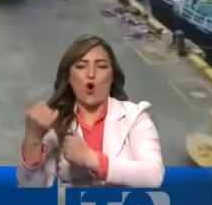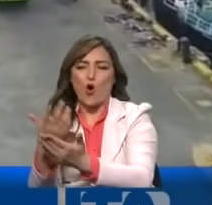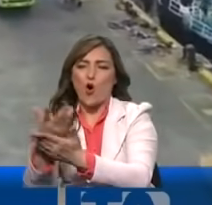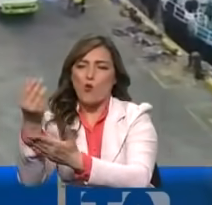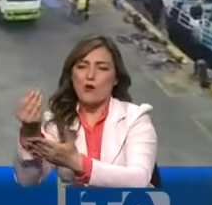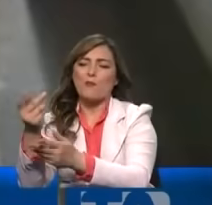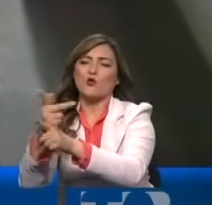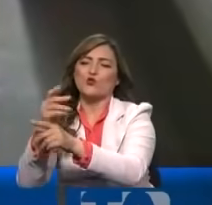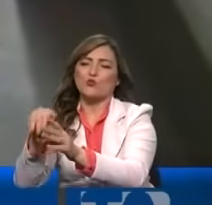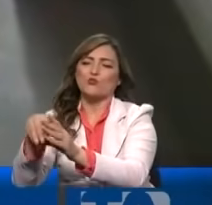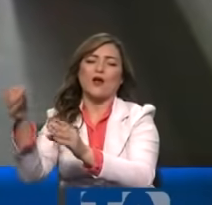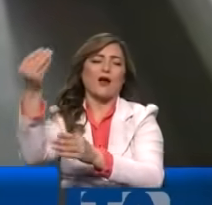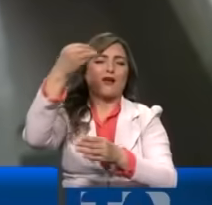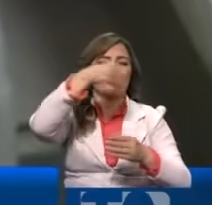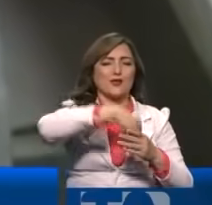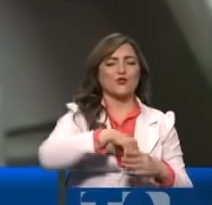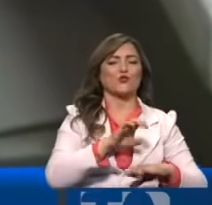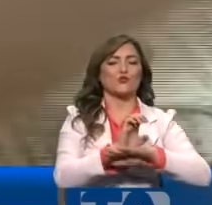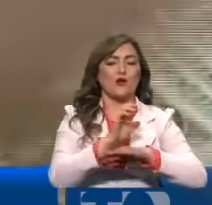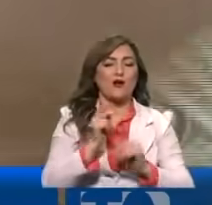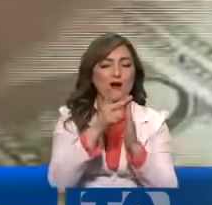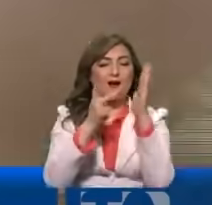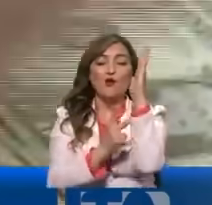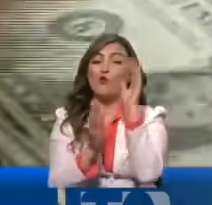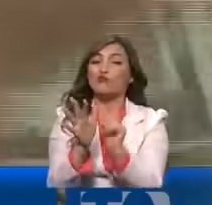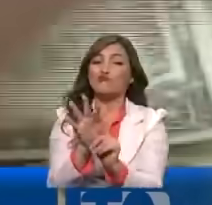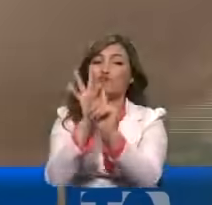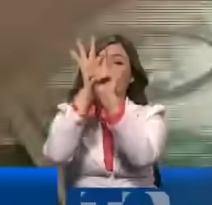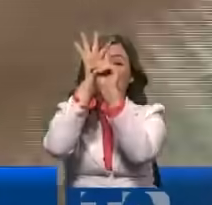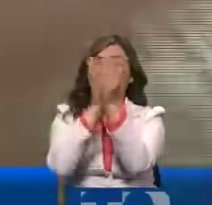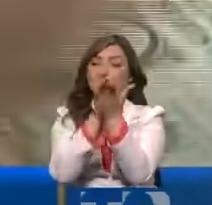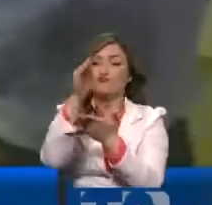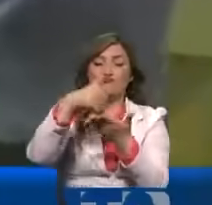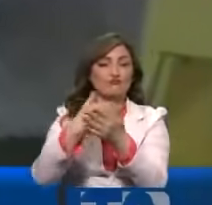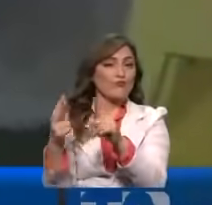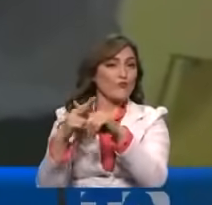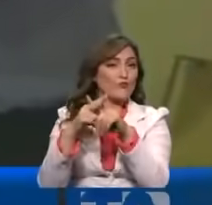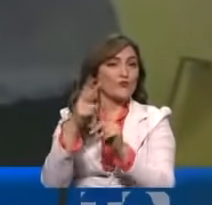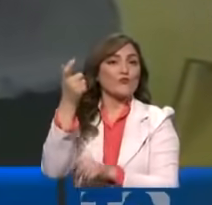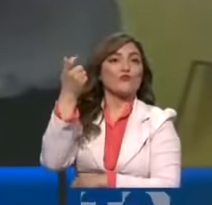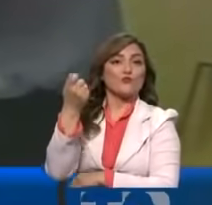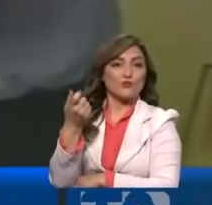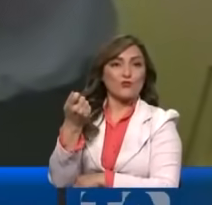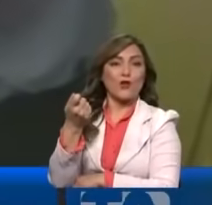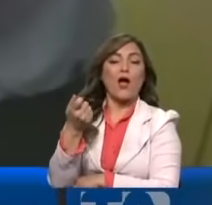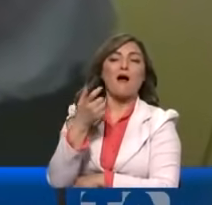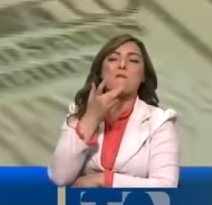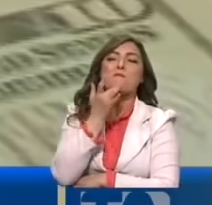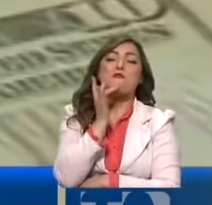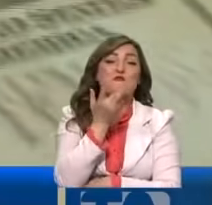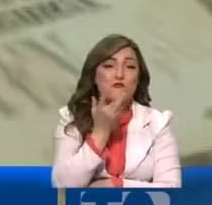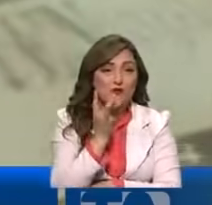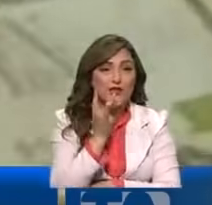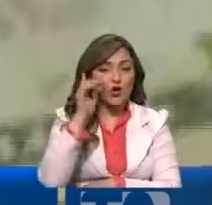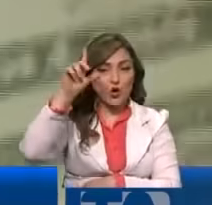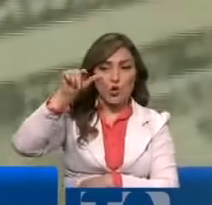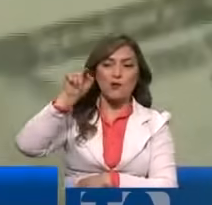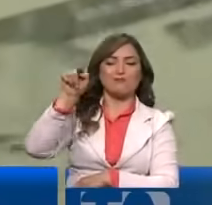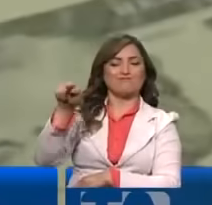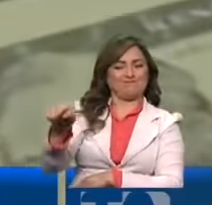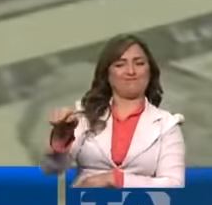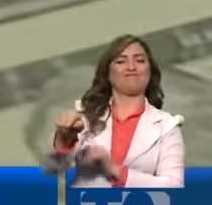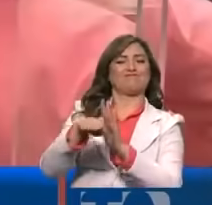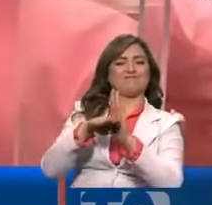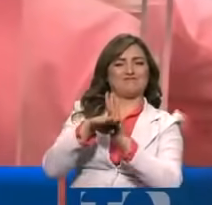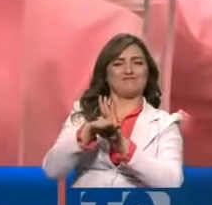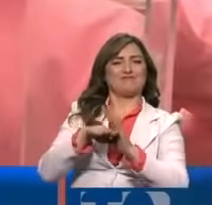medianas empresas. También habrá programas especiales de acceso a crédito, con condiciones preferenciales por parte del gobierno a través de